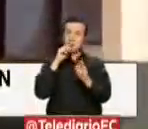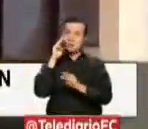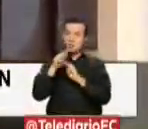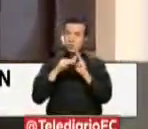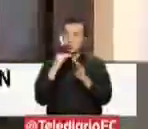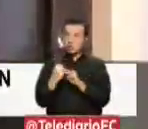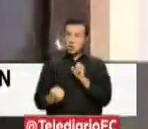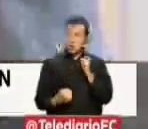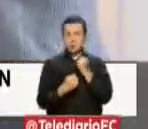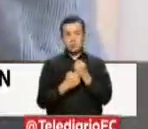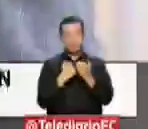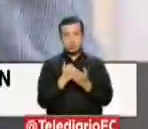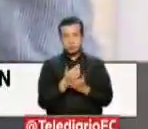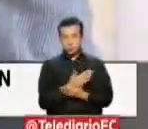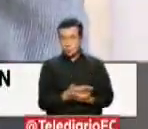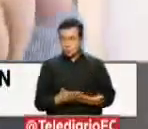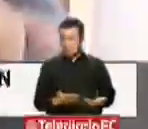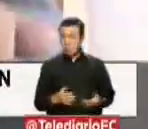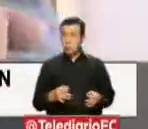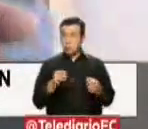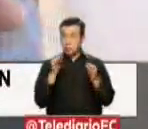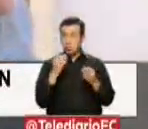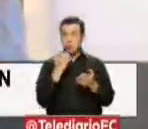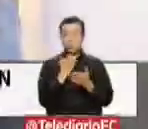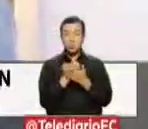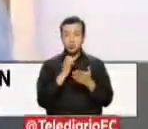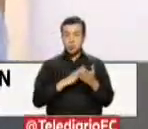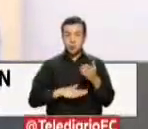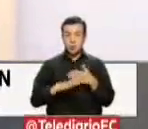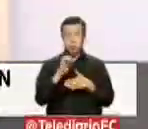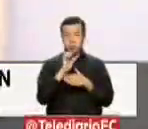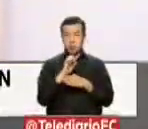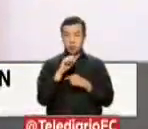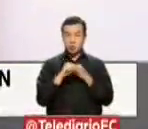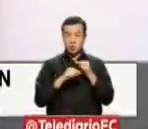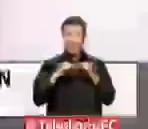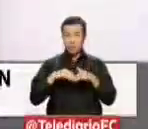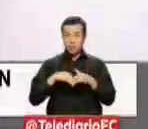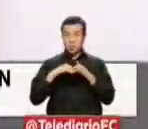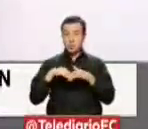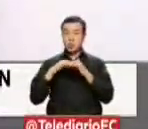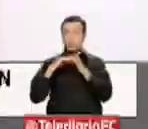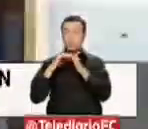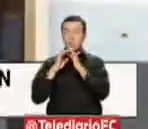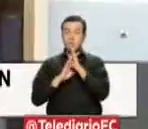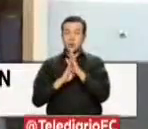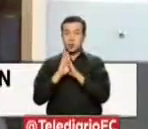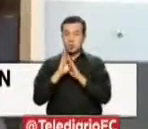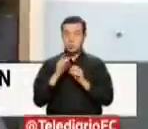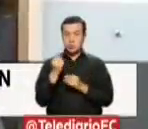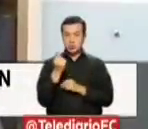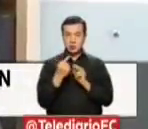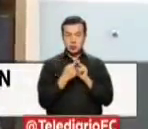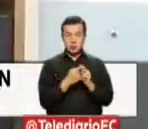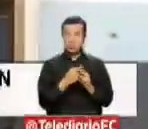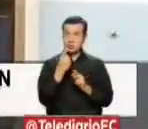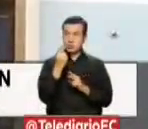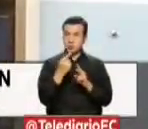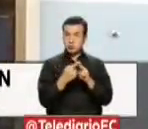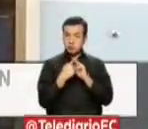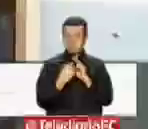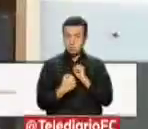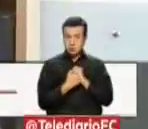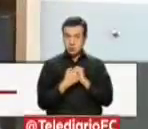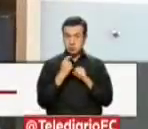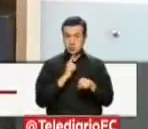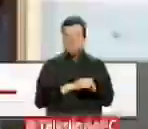dé este tipo de muestras en momentos en que la economía ecuatoriana apunta hacia una recuperación. Los préstamos que nos dan, que